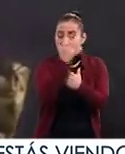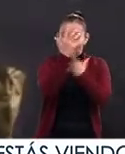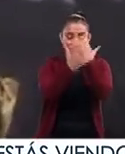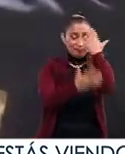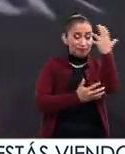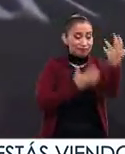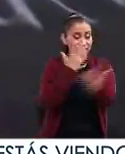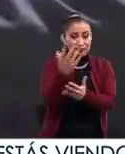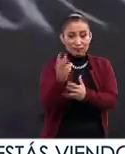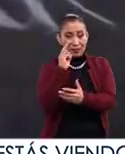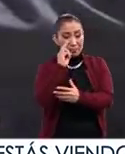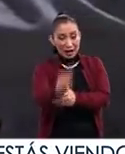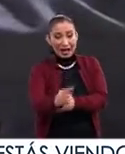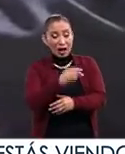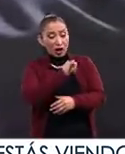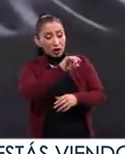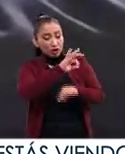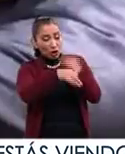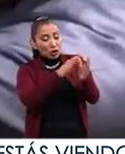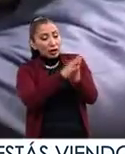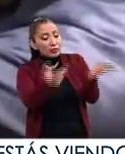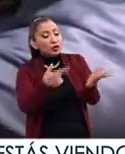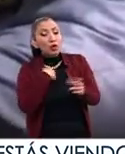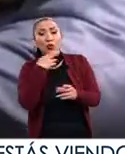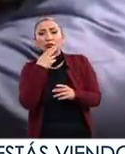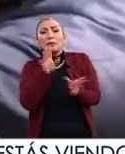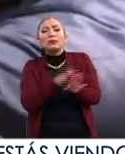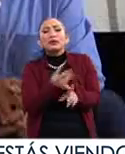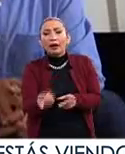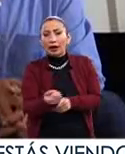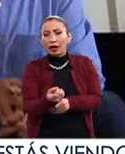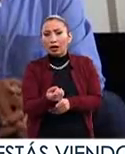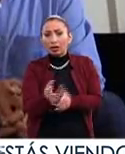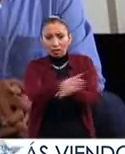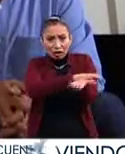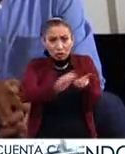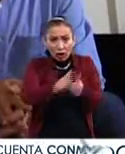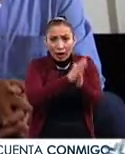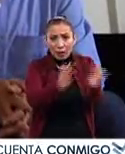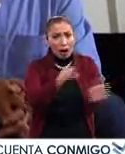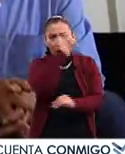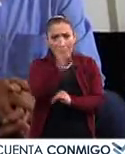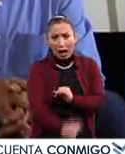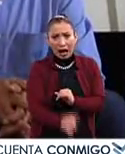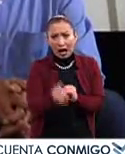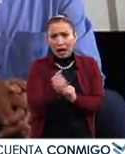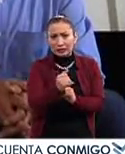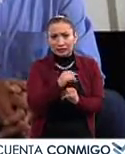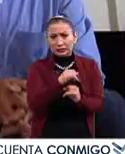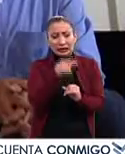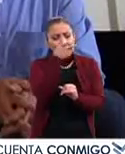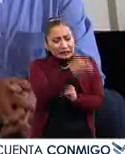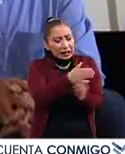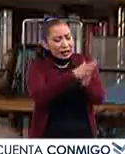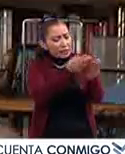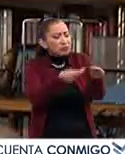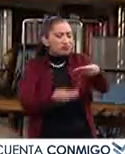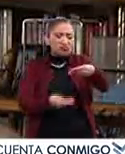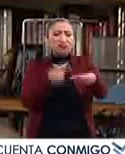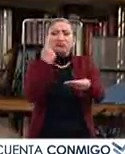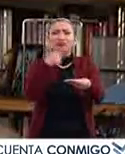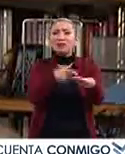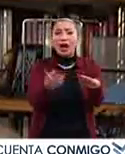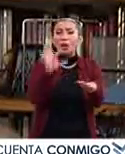que se descatalogaron todos estos libros. ¿Por qué? No vamos a destruir libros, ninguno, jamás. Ese libro, bueno, pues